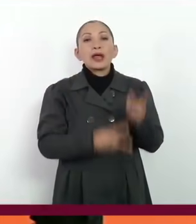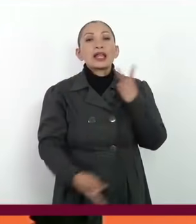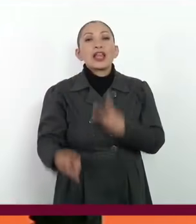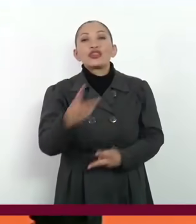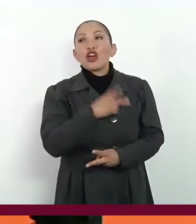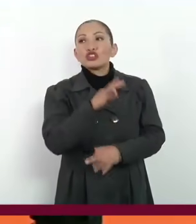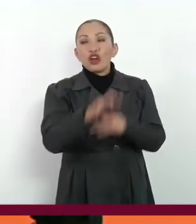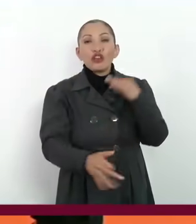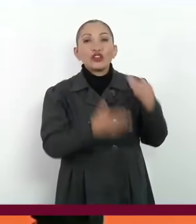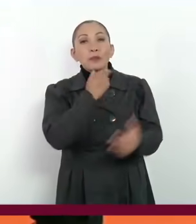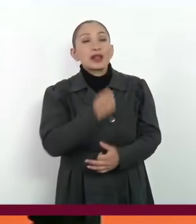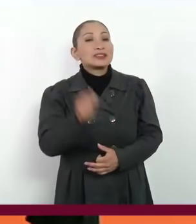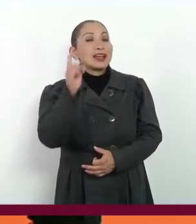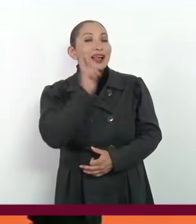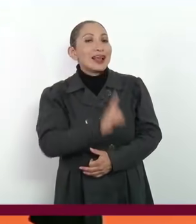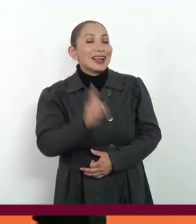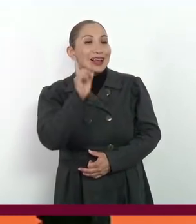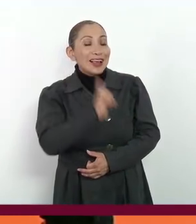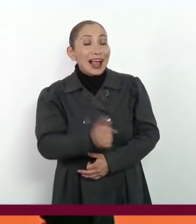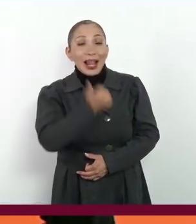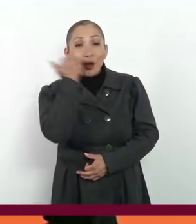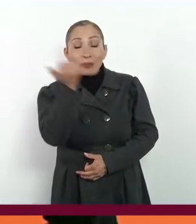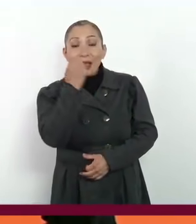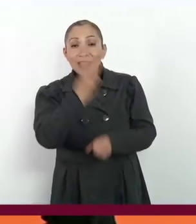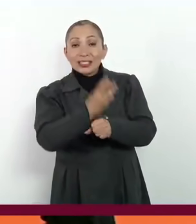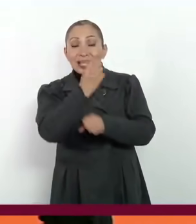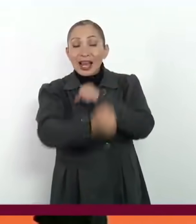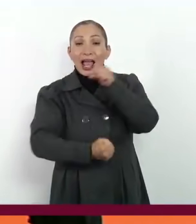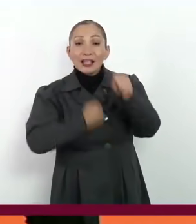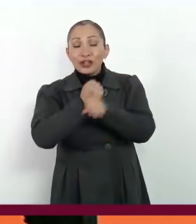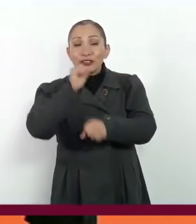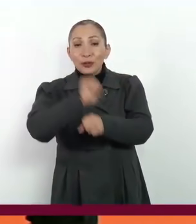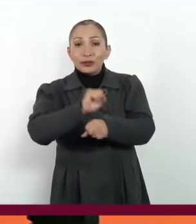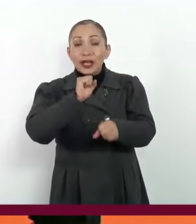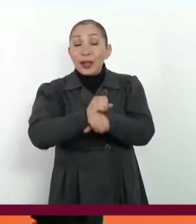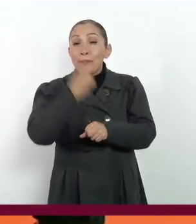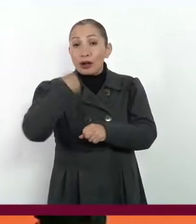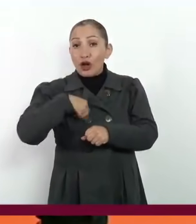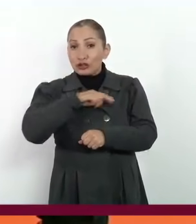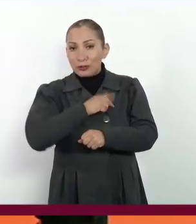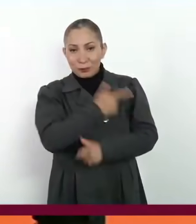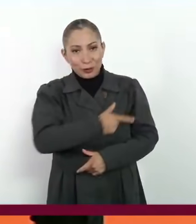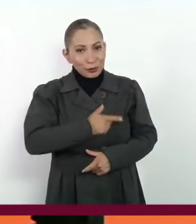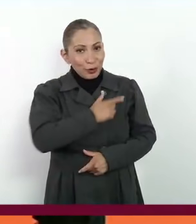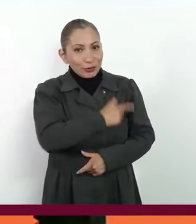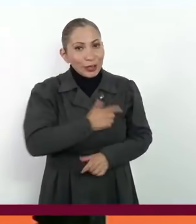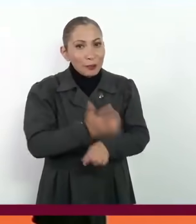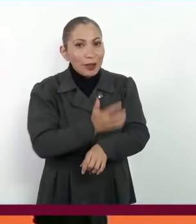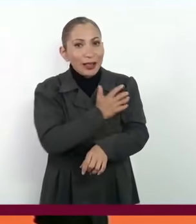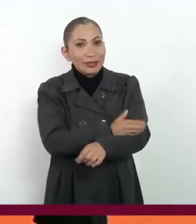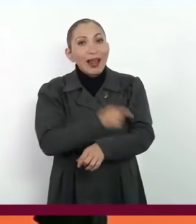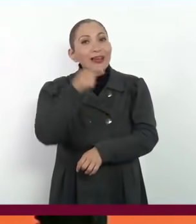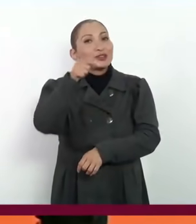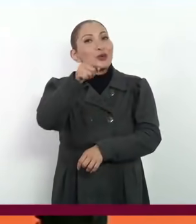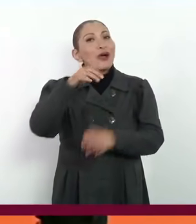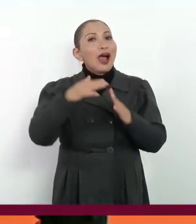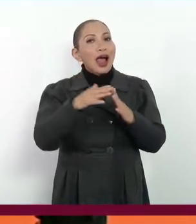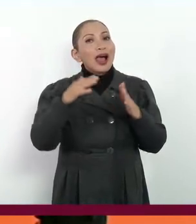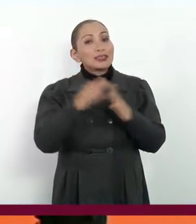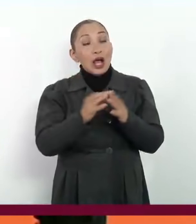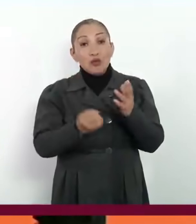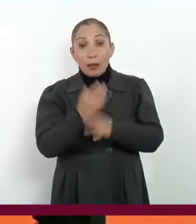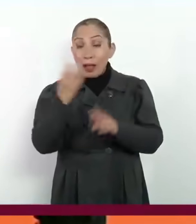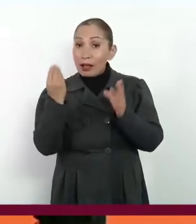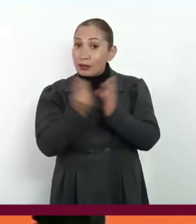Bienvenidos y bienvenidos alumnos y alumnas de tercer grado de secundaria. Para nosotros es un gusto que nos acompañen desde su